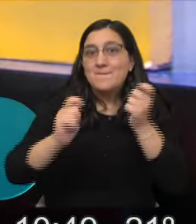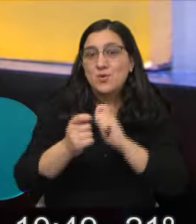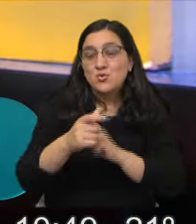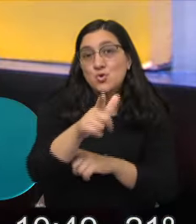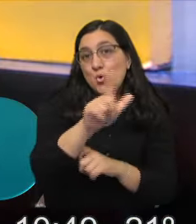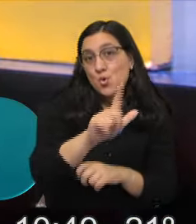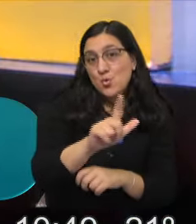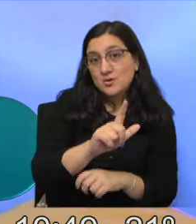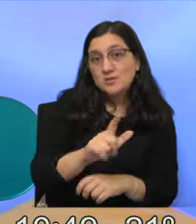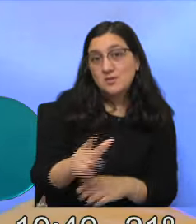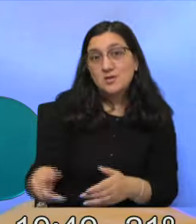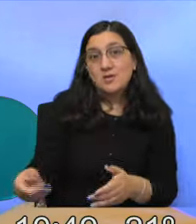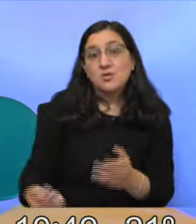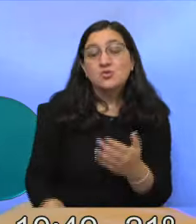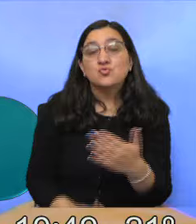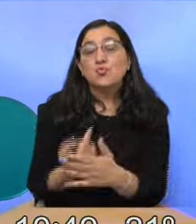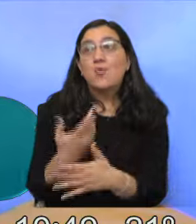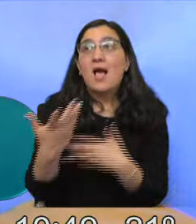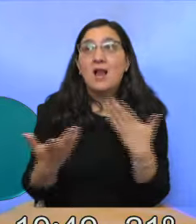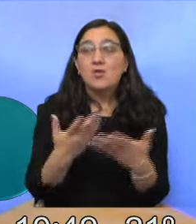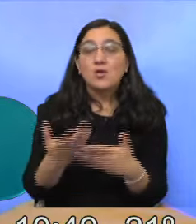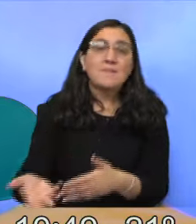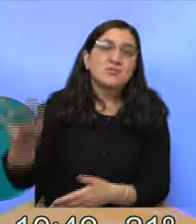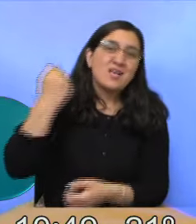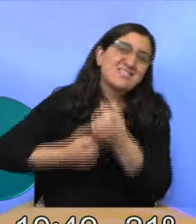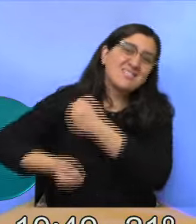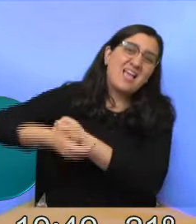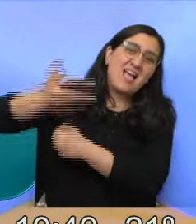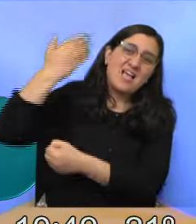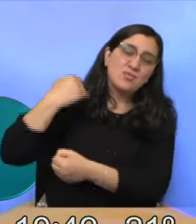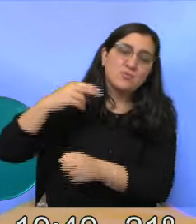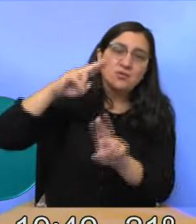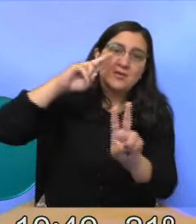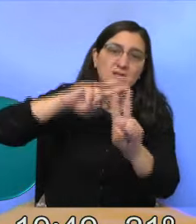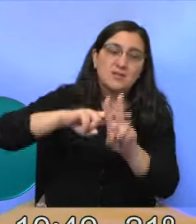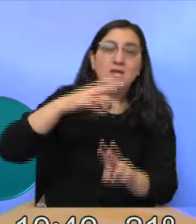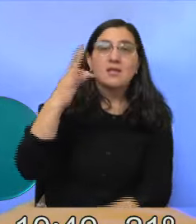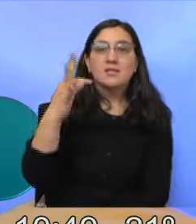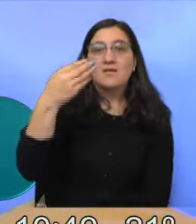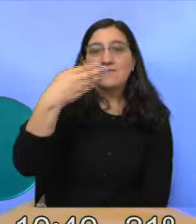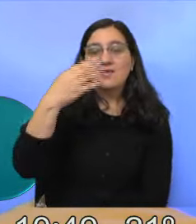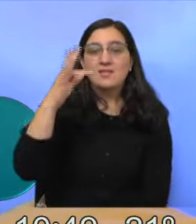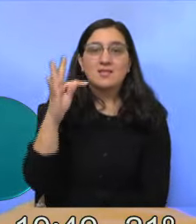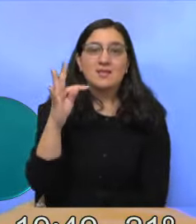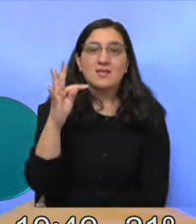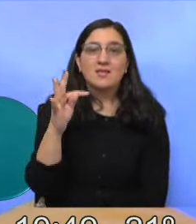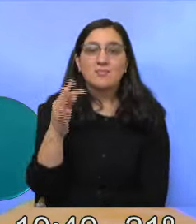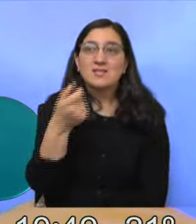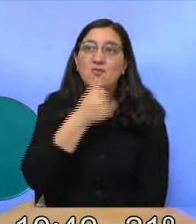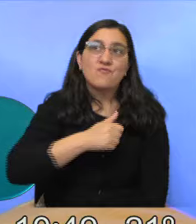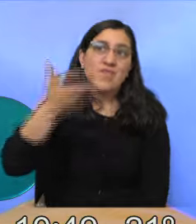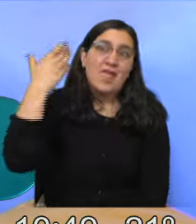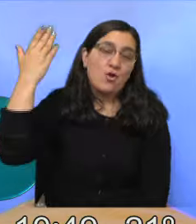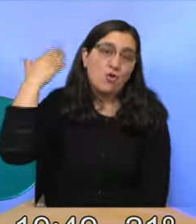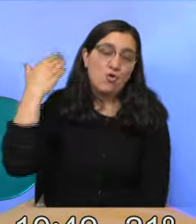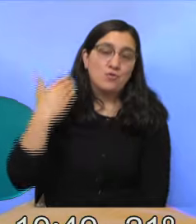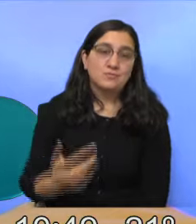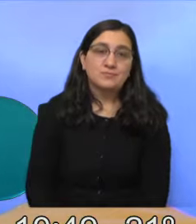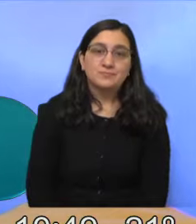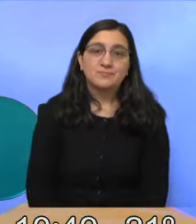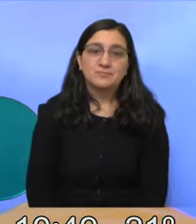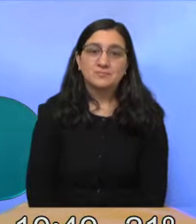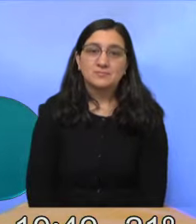lunes subo algo que pasó hace años y pongo hashtag TBT como para decir que es algo que fue en el pasado.